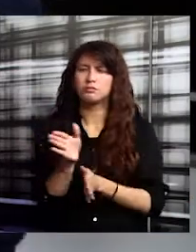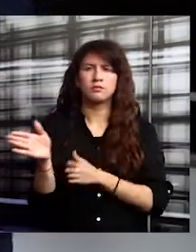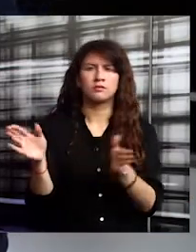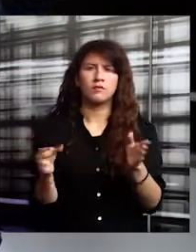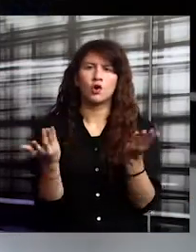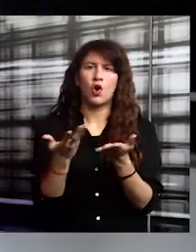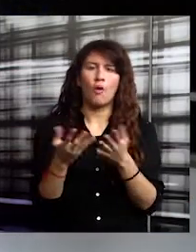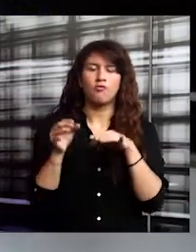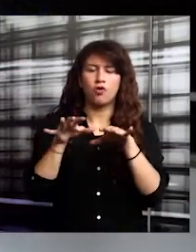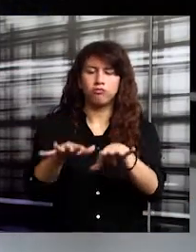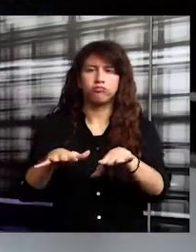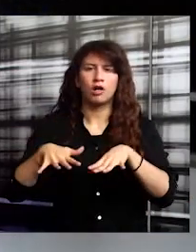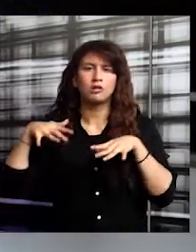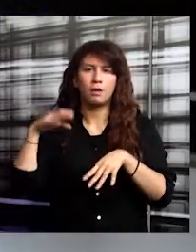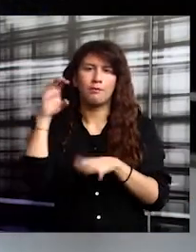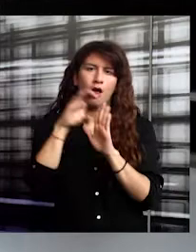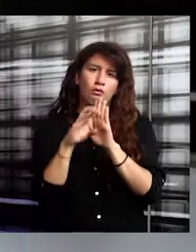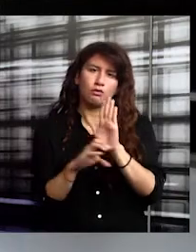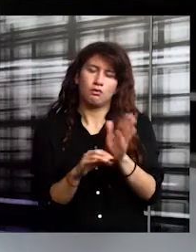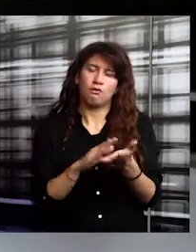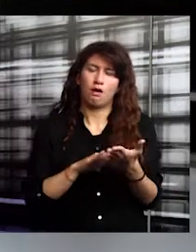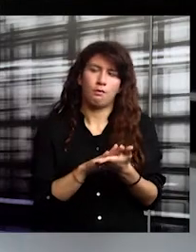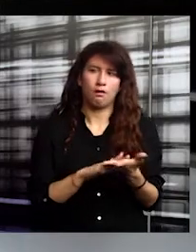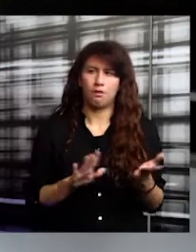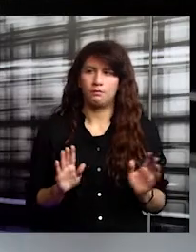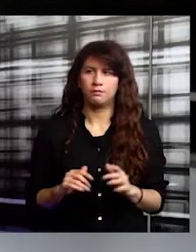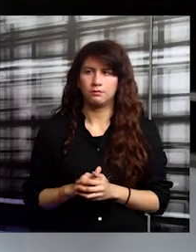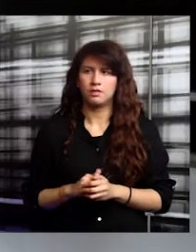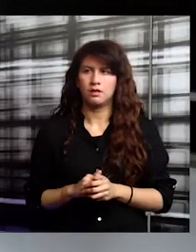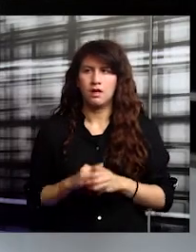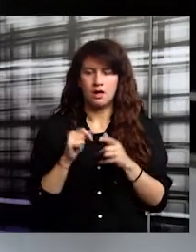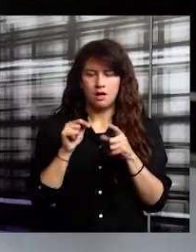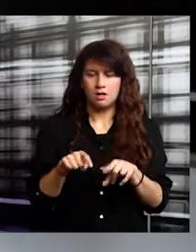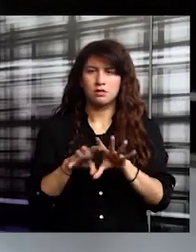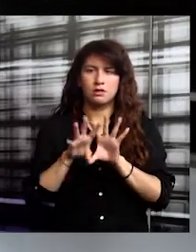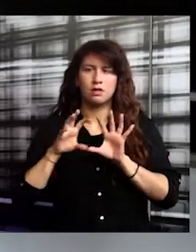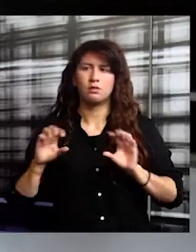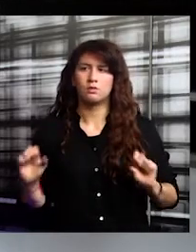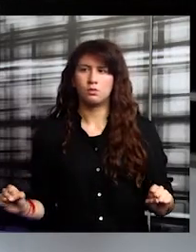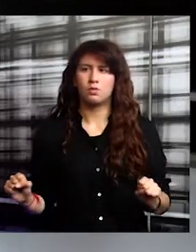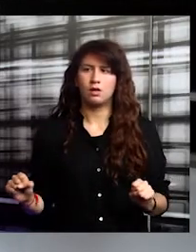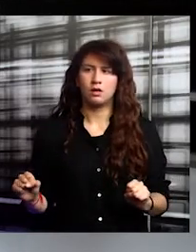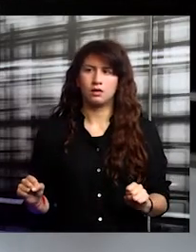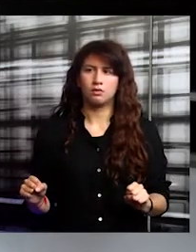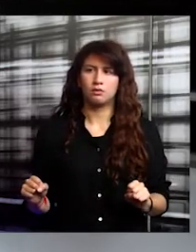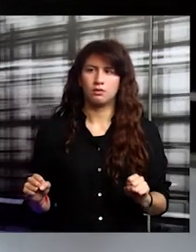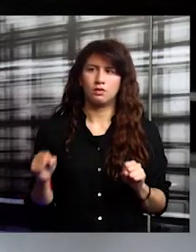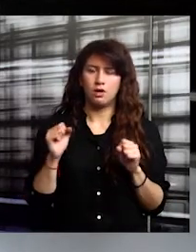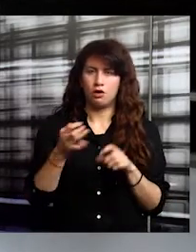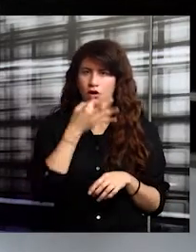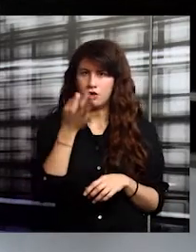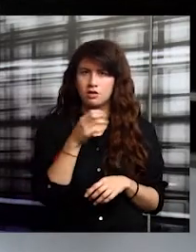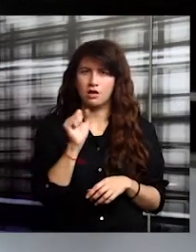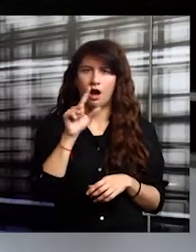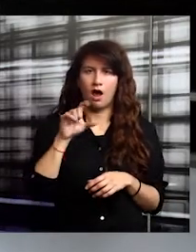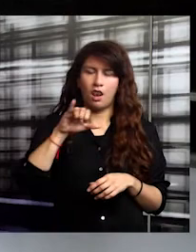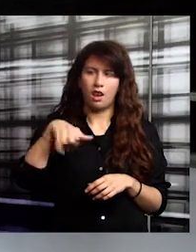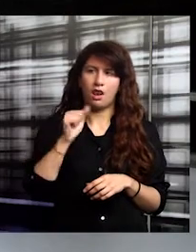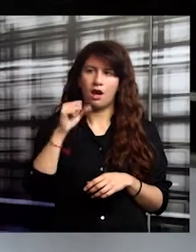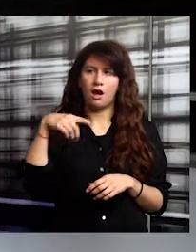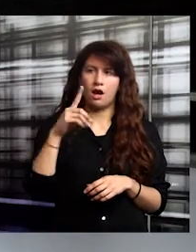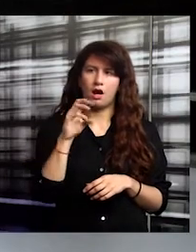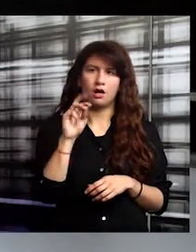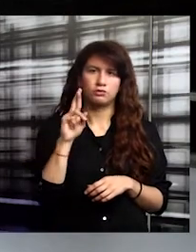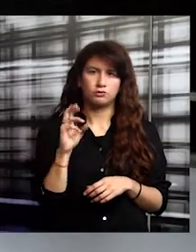que dice usted, este acuerdo, considerando lo que señala Alejandro, plantea la elección desde un punto de